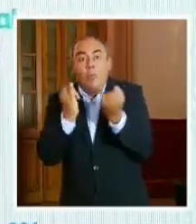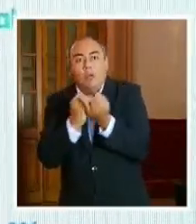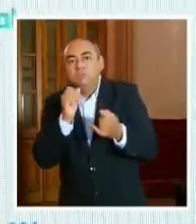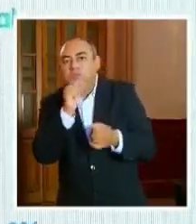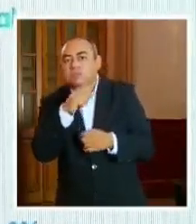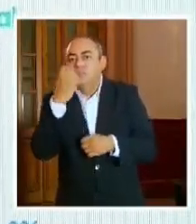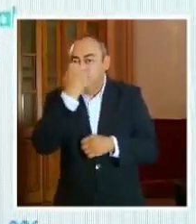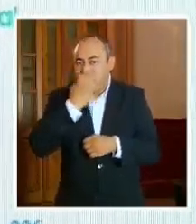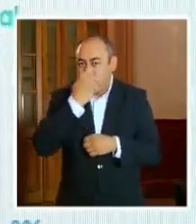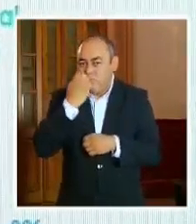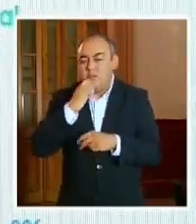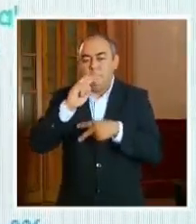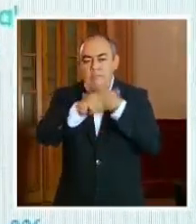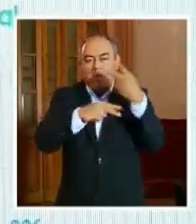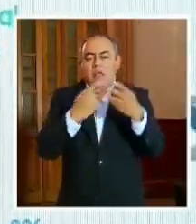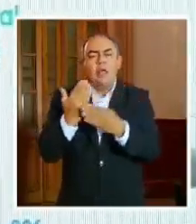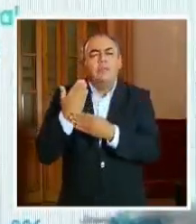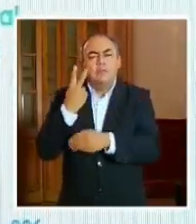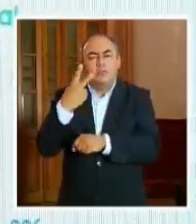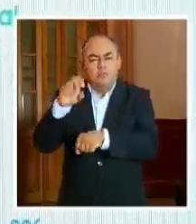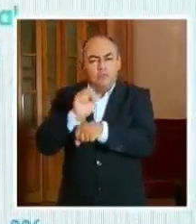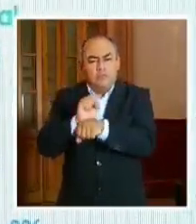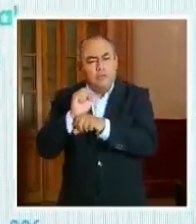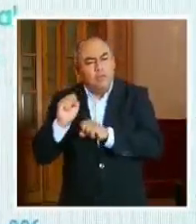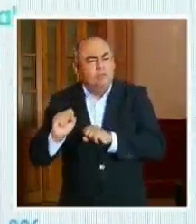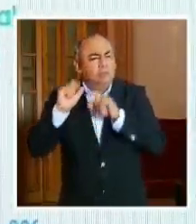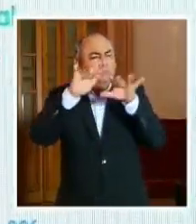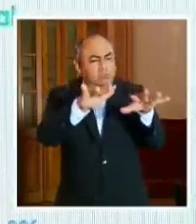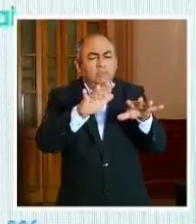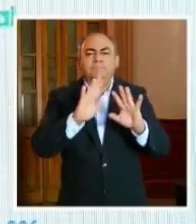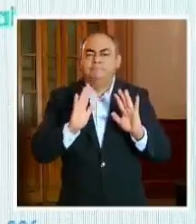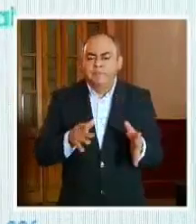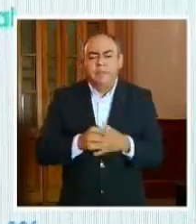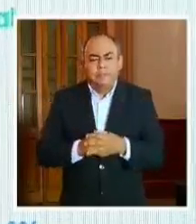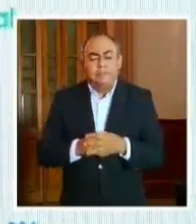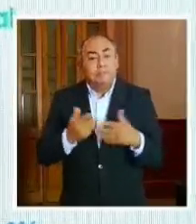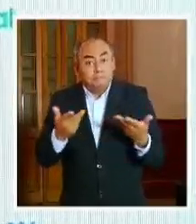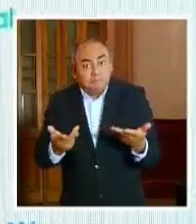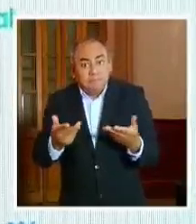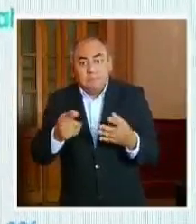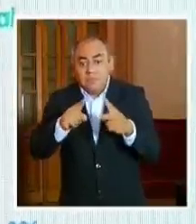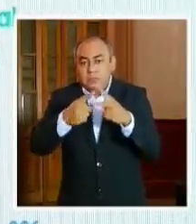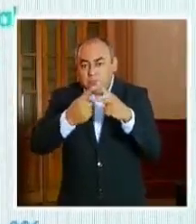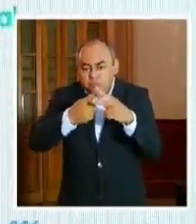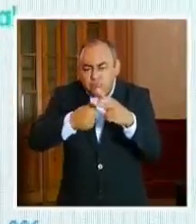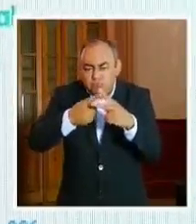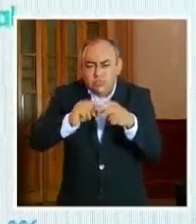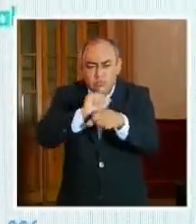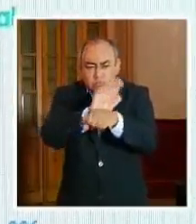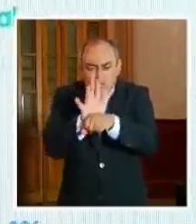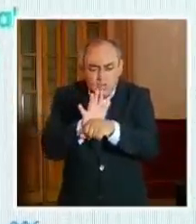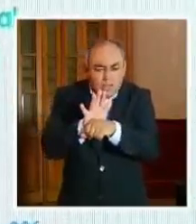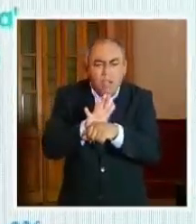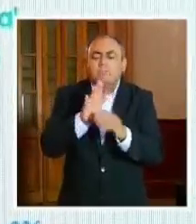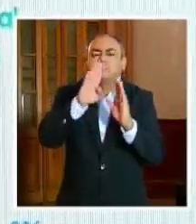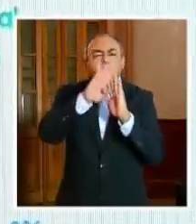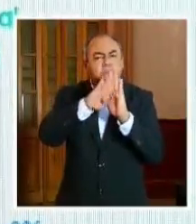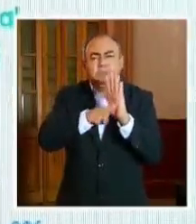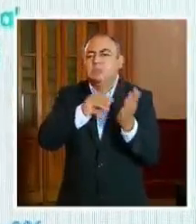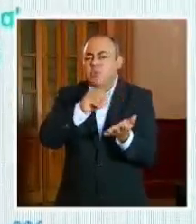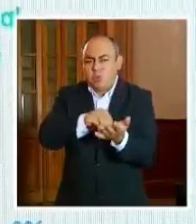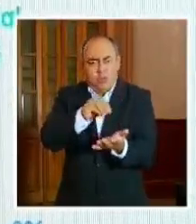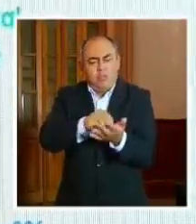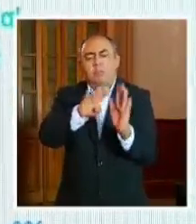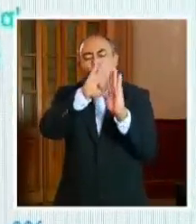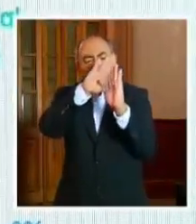más de 2 semanas, vemos que el comportamiento se ha mantenido, continúa a la baja, se ha mantenido no